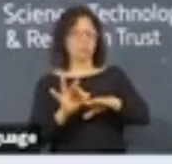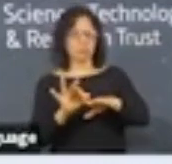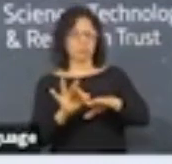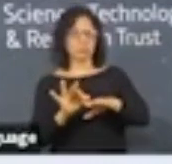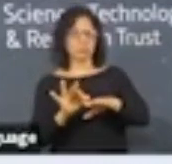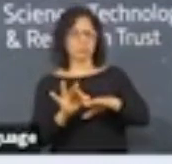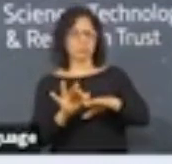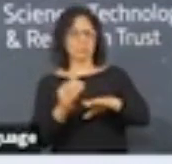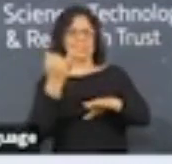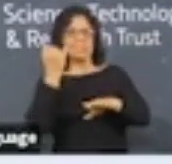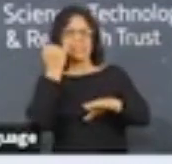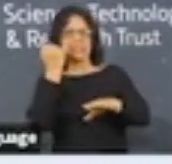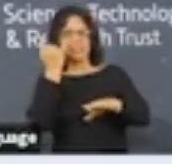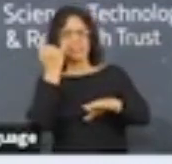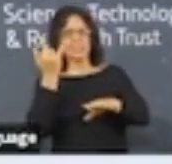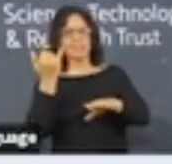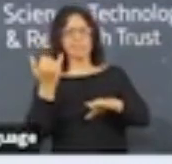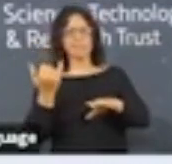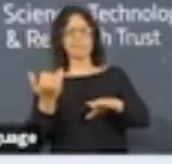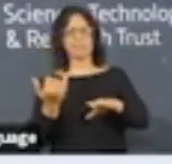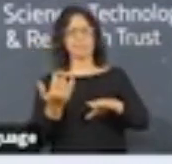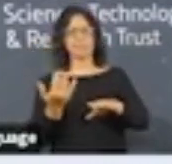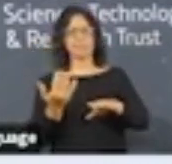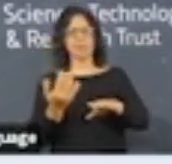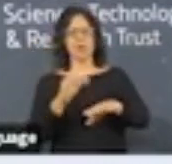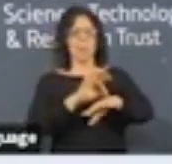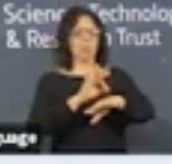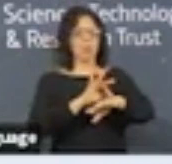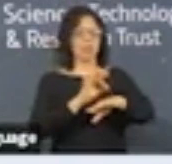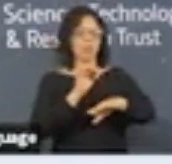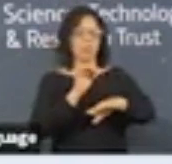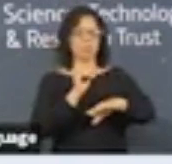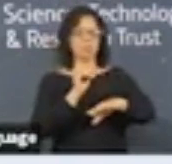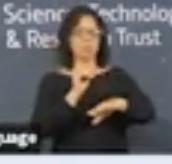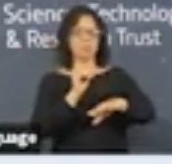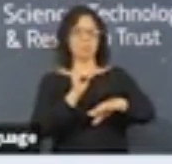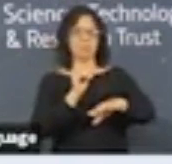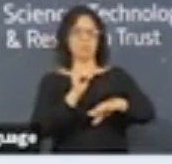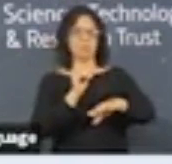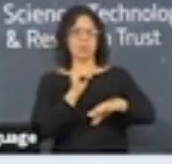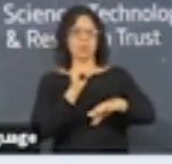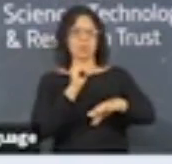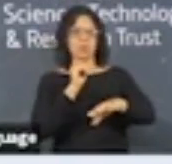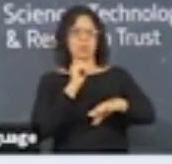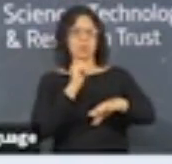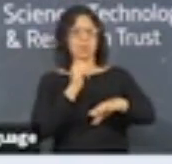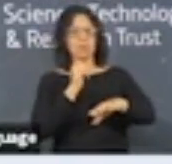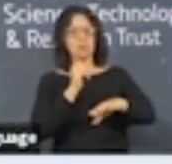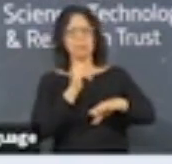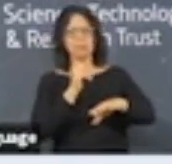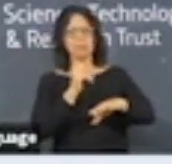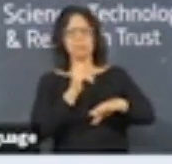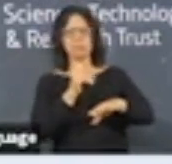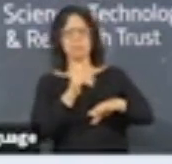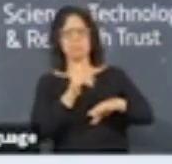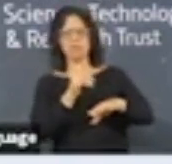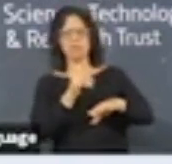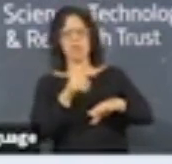de que los mosquitos no han desarrollado resistencia contra este tipo de